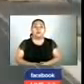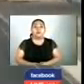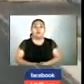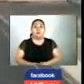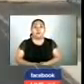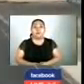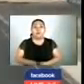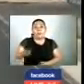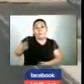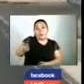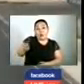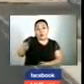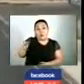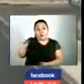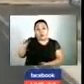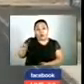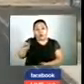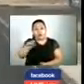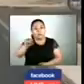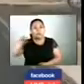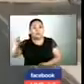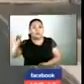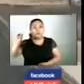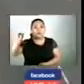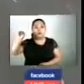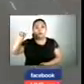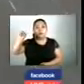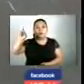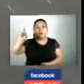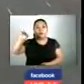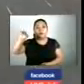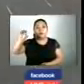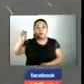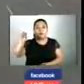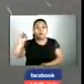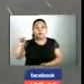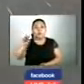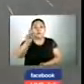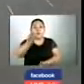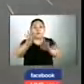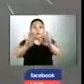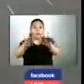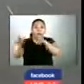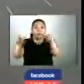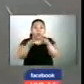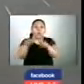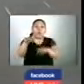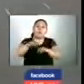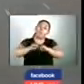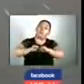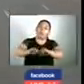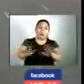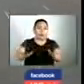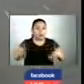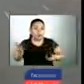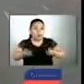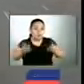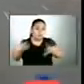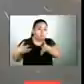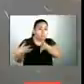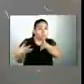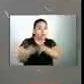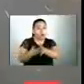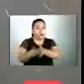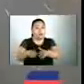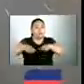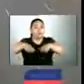Un agente de la PNC, identificado como Mario Orlando Galicia, de 29 años, murió en un accidente de tránsito en el kilómetro